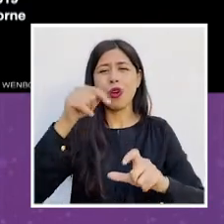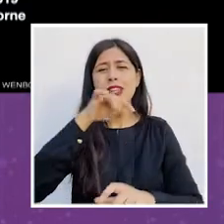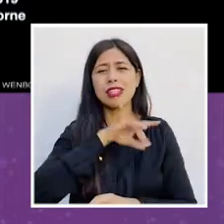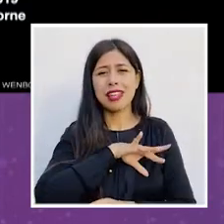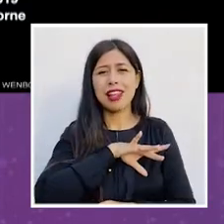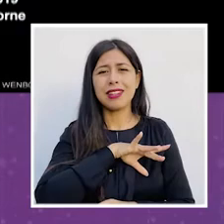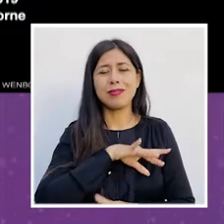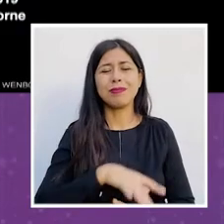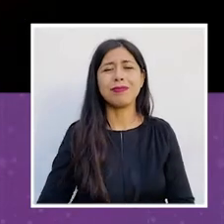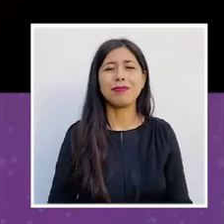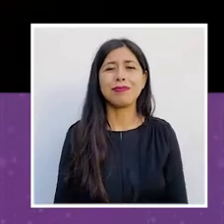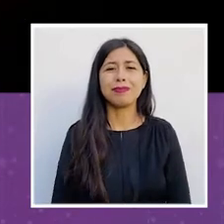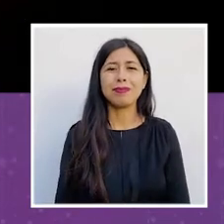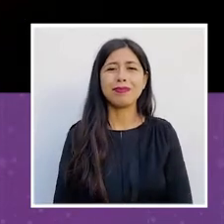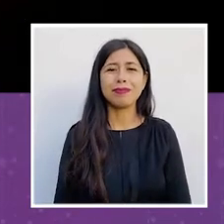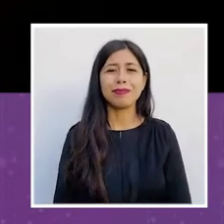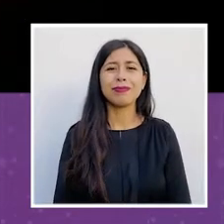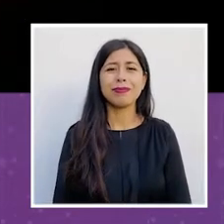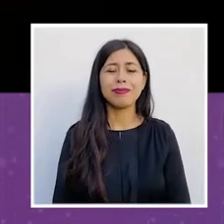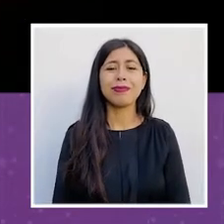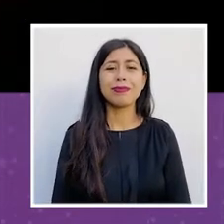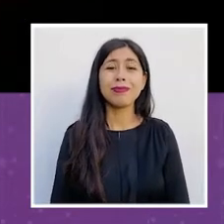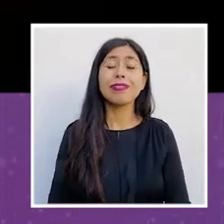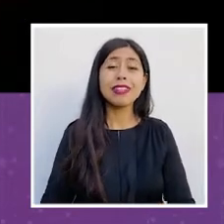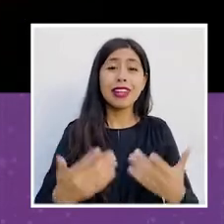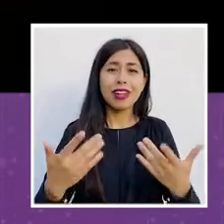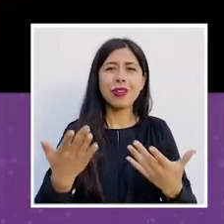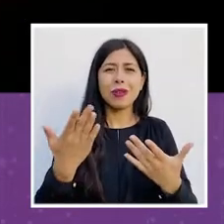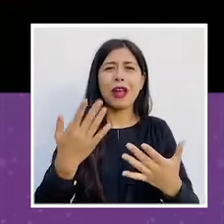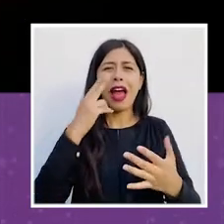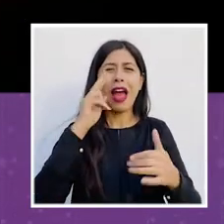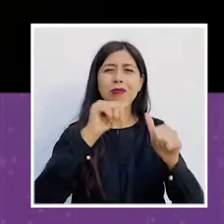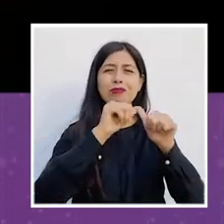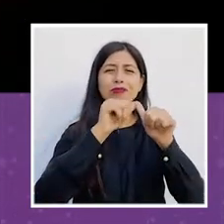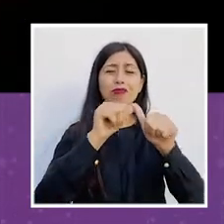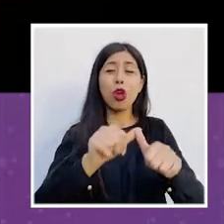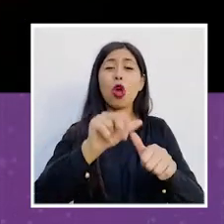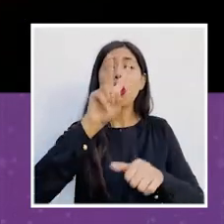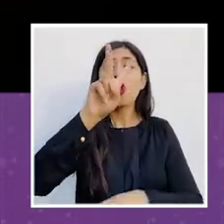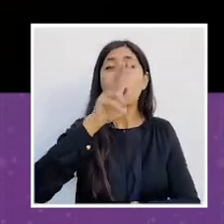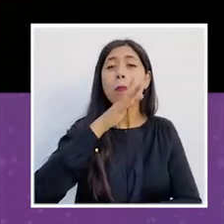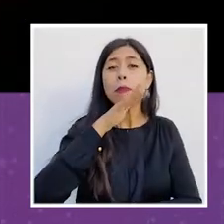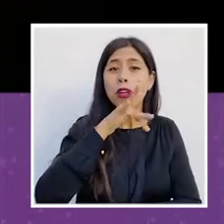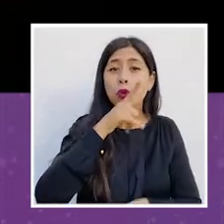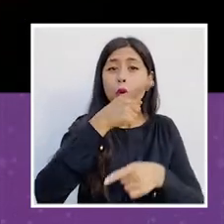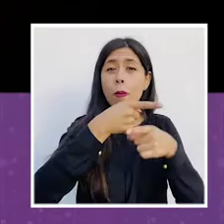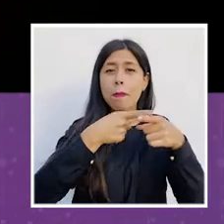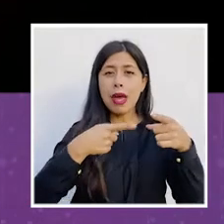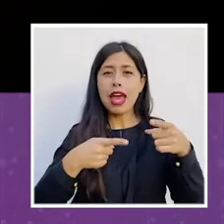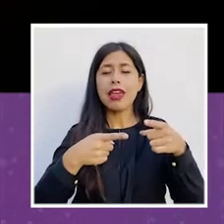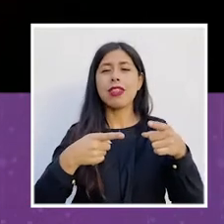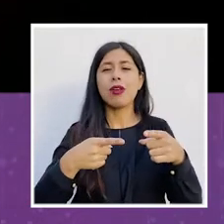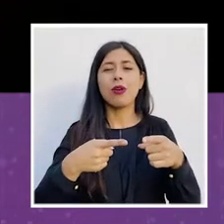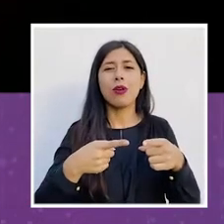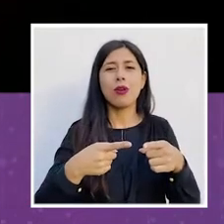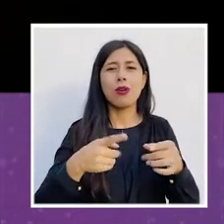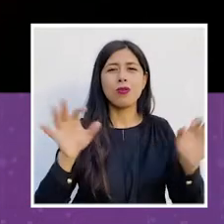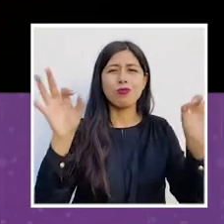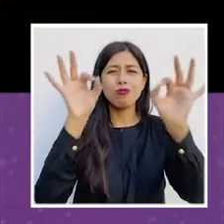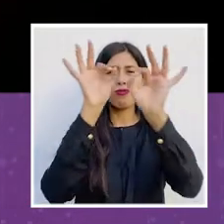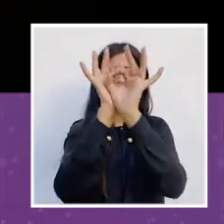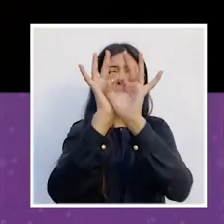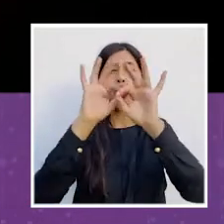Guy Wenborn. Y cuando transcurran, hayan transcurrido esos dos minutos, dos minutos y medio